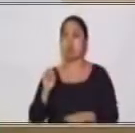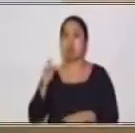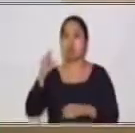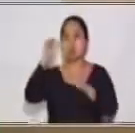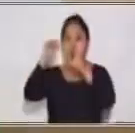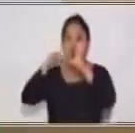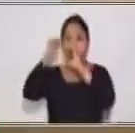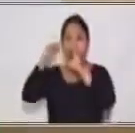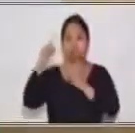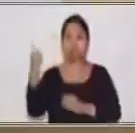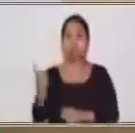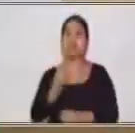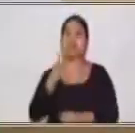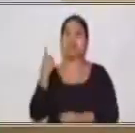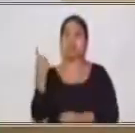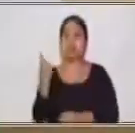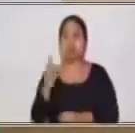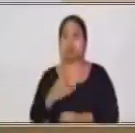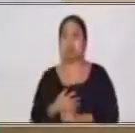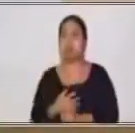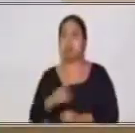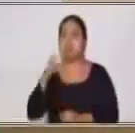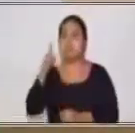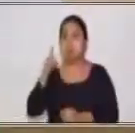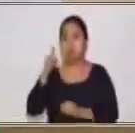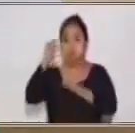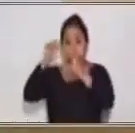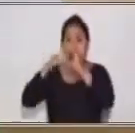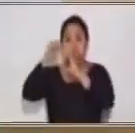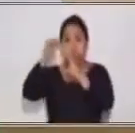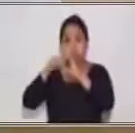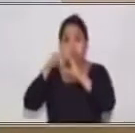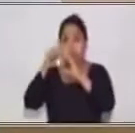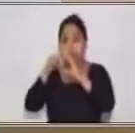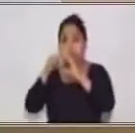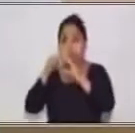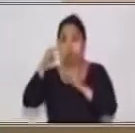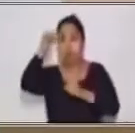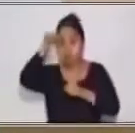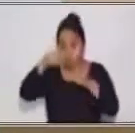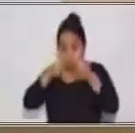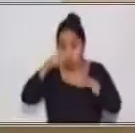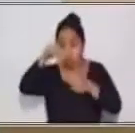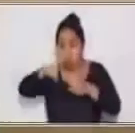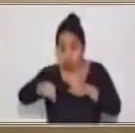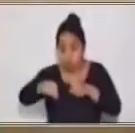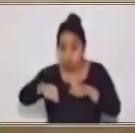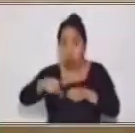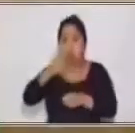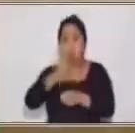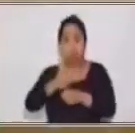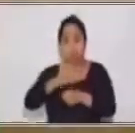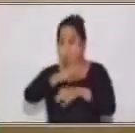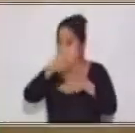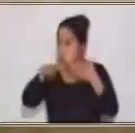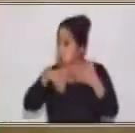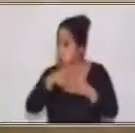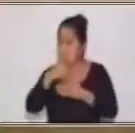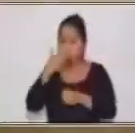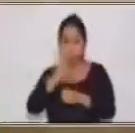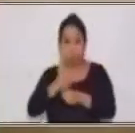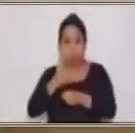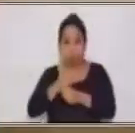importante, porque dentro de esta película ya el rodaje es en Guatemala y todo es guatemalteco, tanto